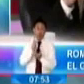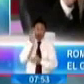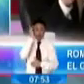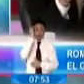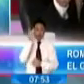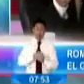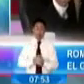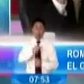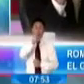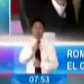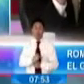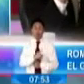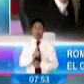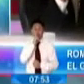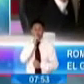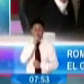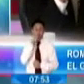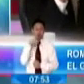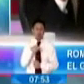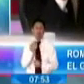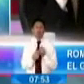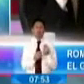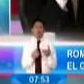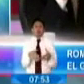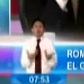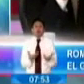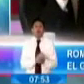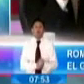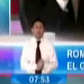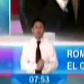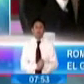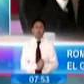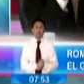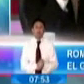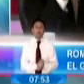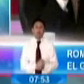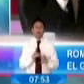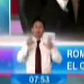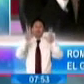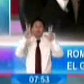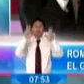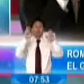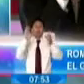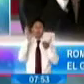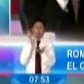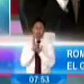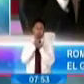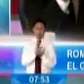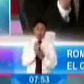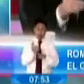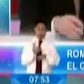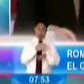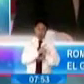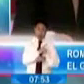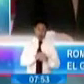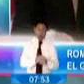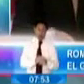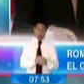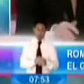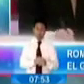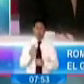tanto a empleadores como empleados. ¿Cómo queda esto con este veto? El tema del Seguro Social desde un primer momento era para nosotros